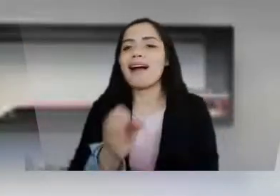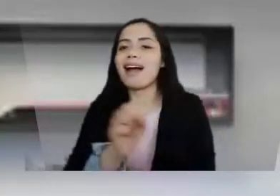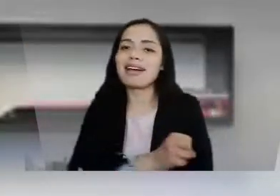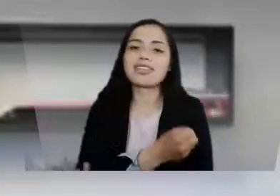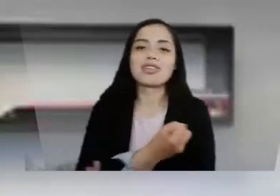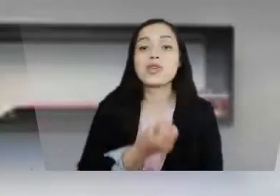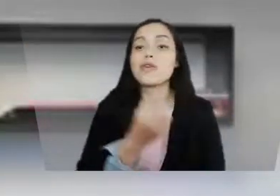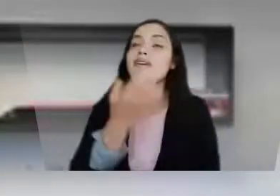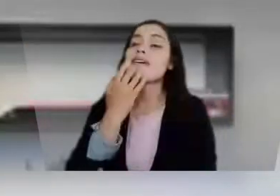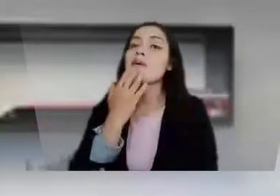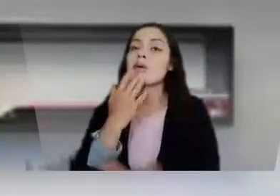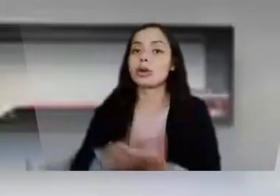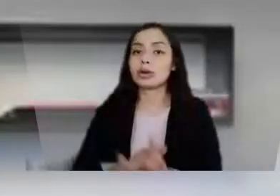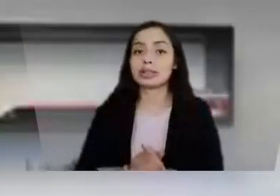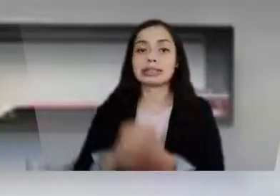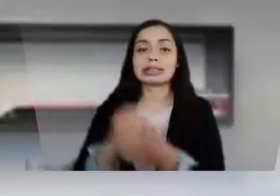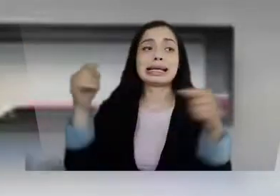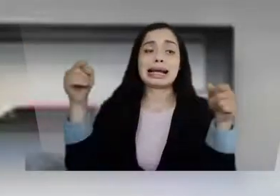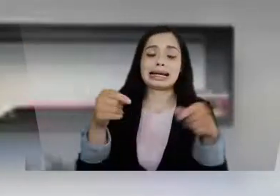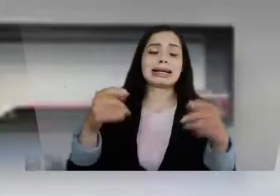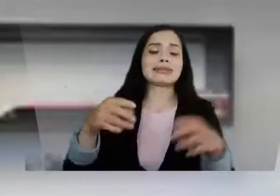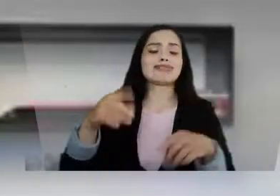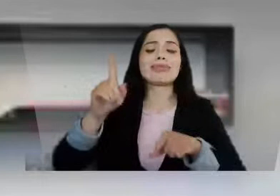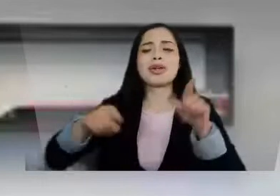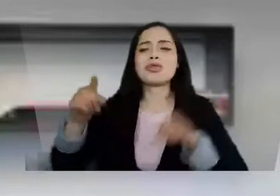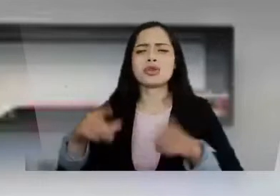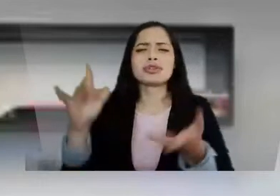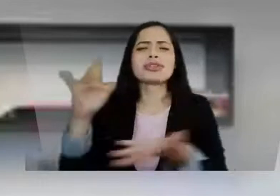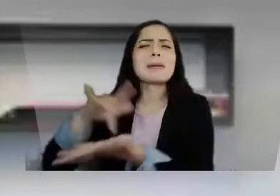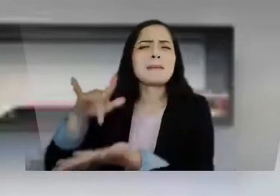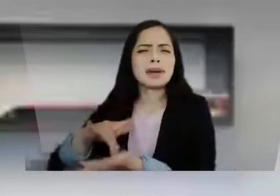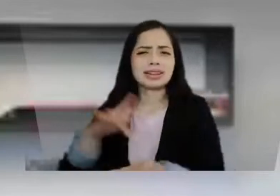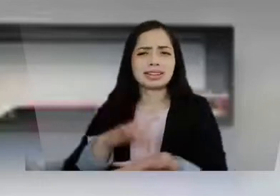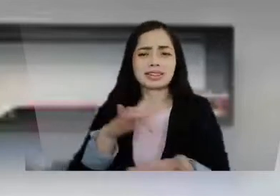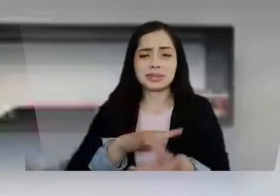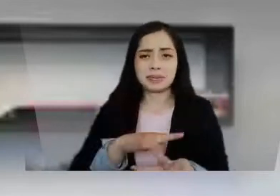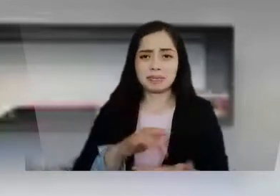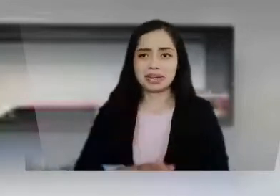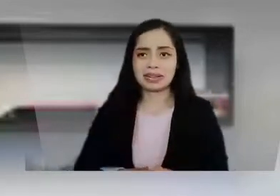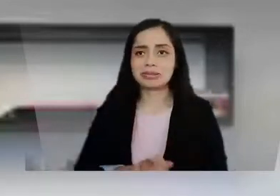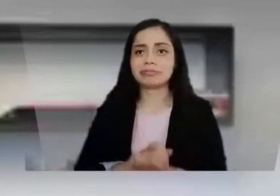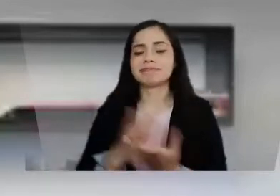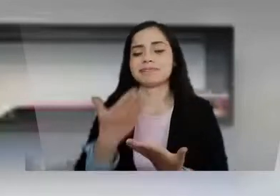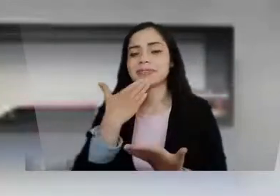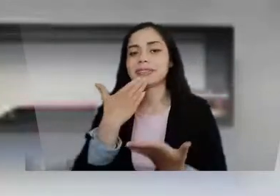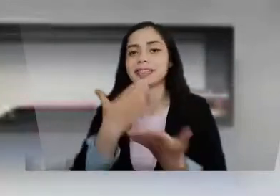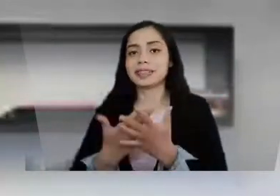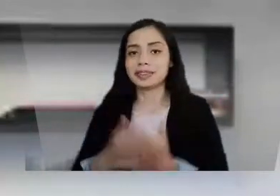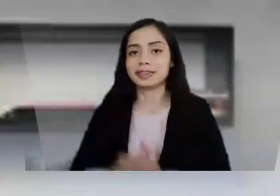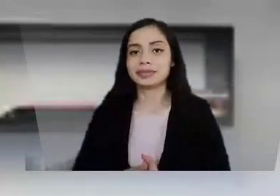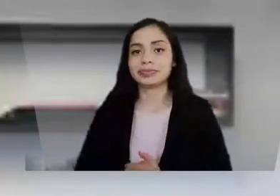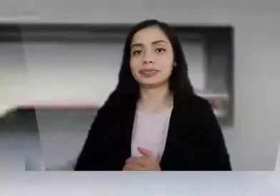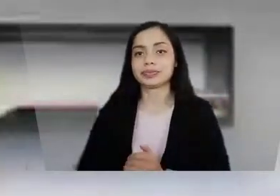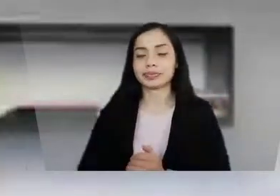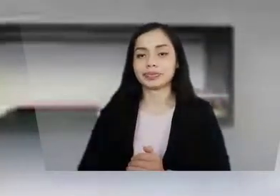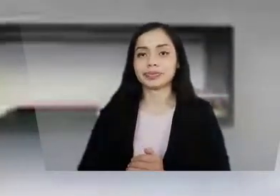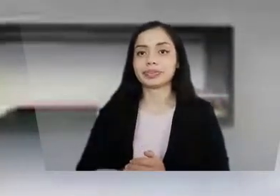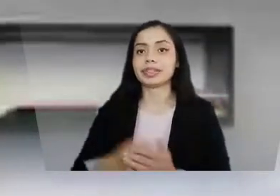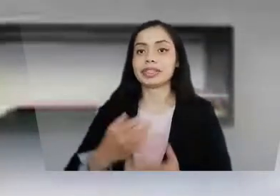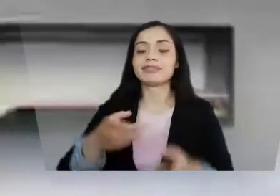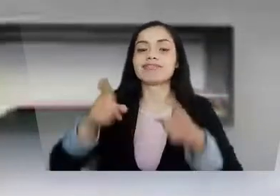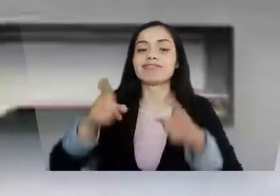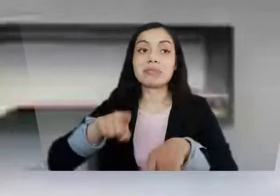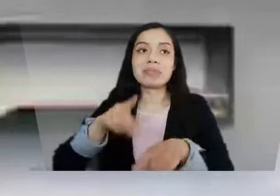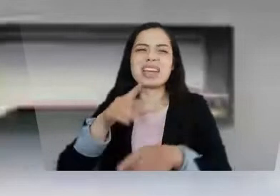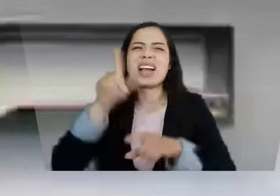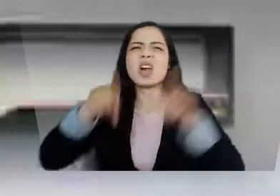También a quienes siguen esta transmisión en el canal de YouTube institucional del Ministerio de Ciencia, Tecnología e